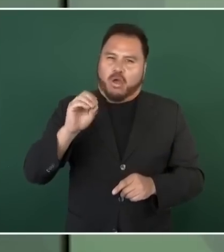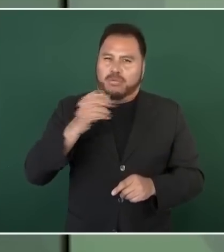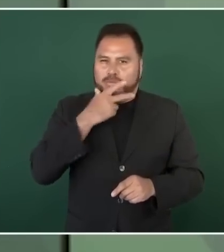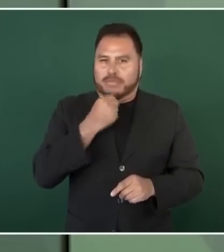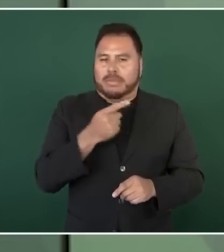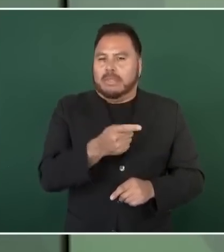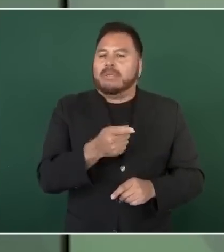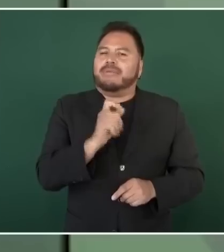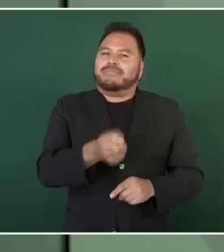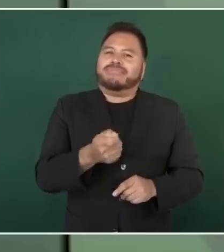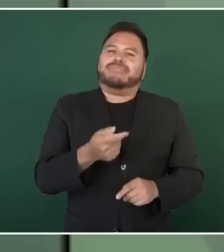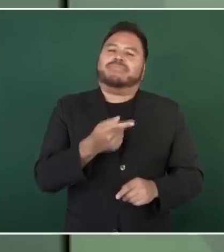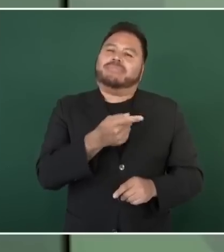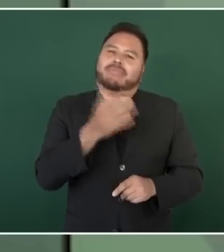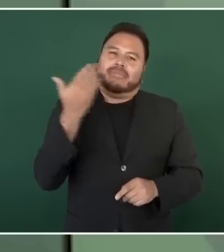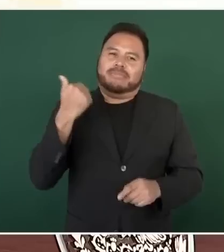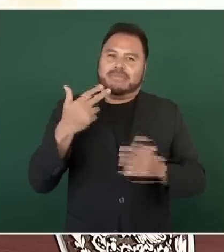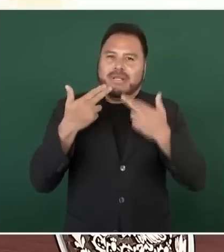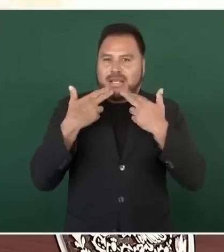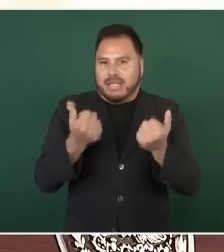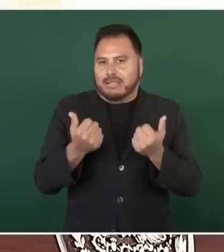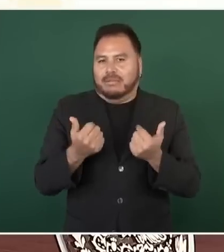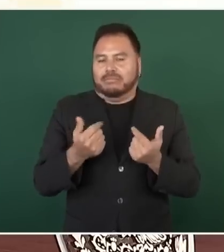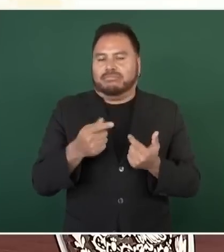un hacendado,